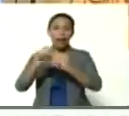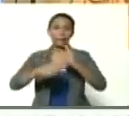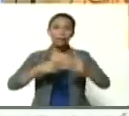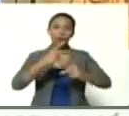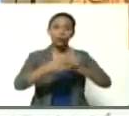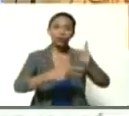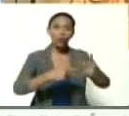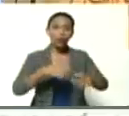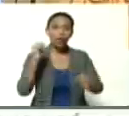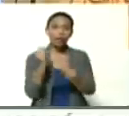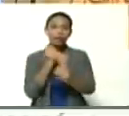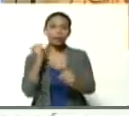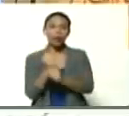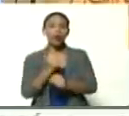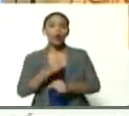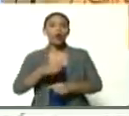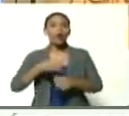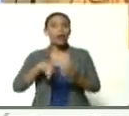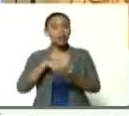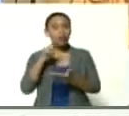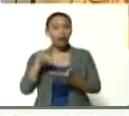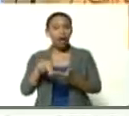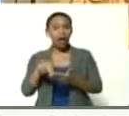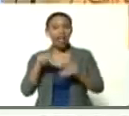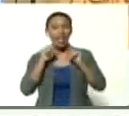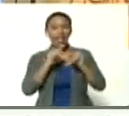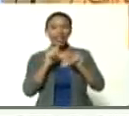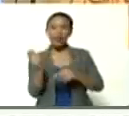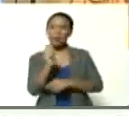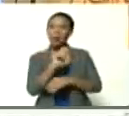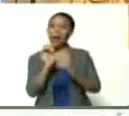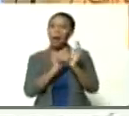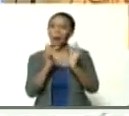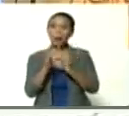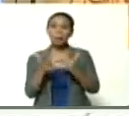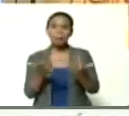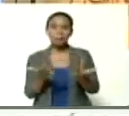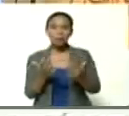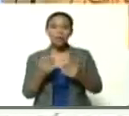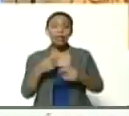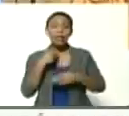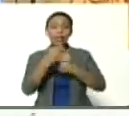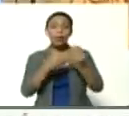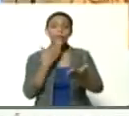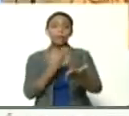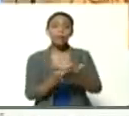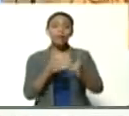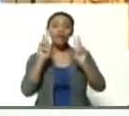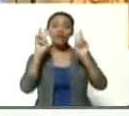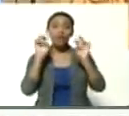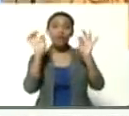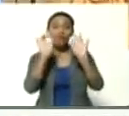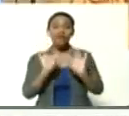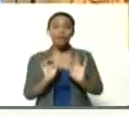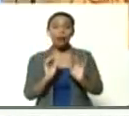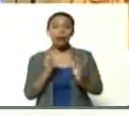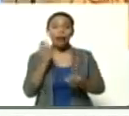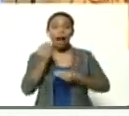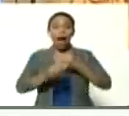y el empleo nacional. En este mes de abril se expedirá un nuevo decreto que